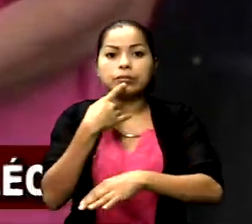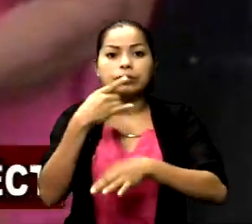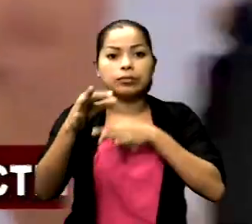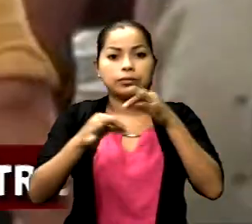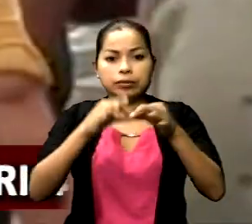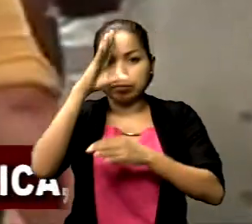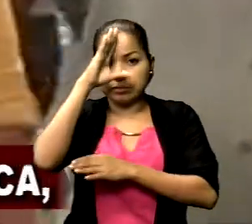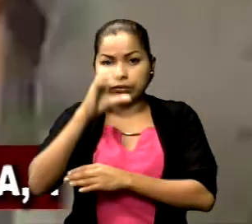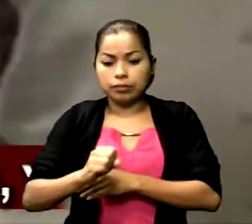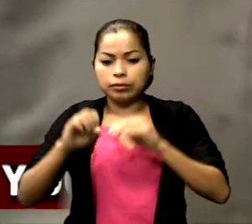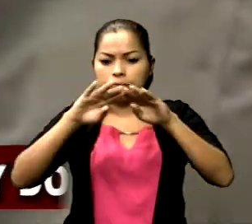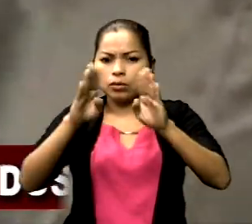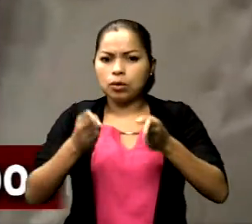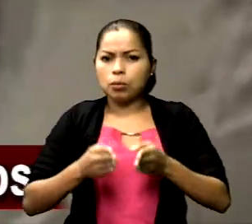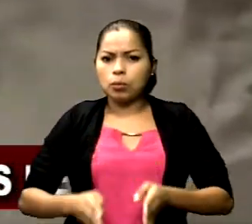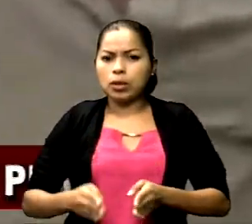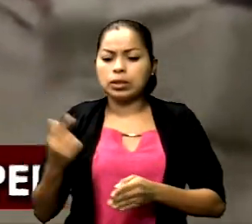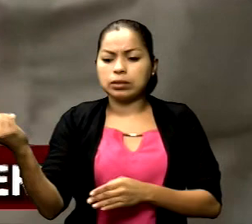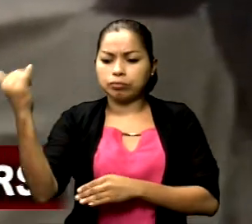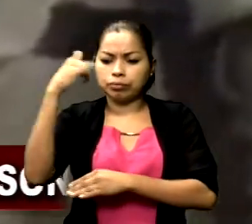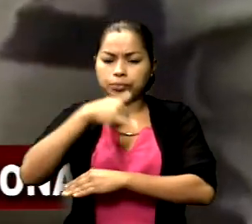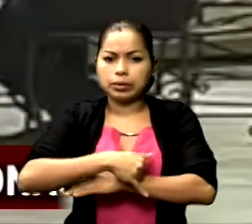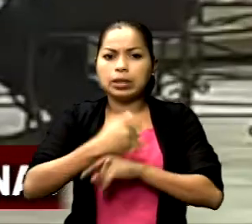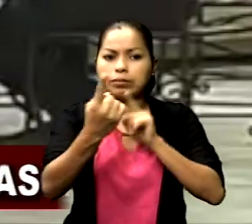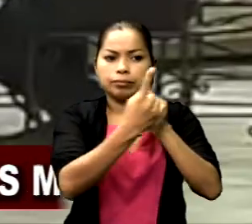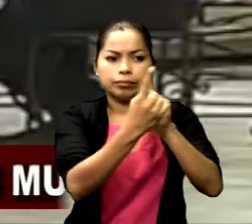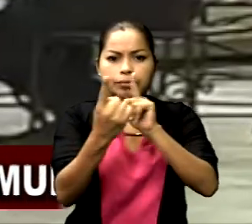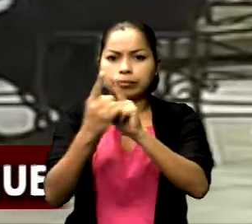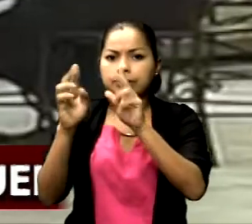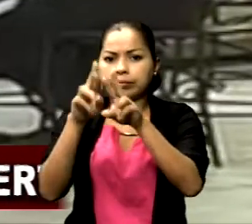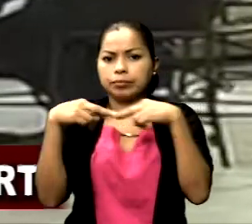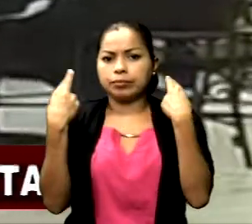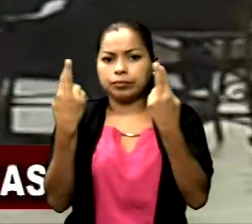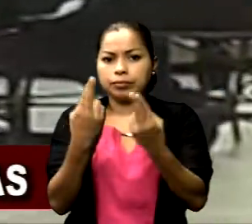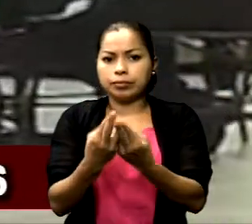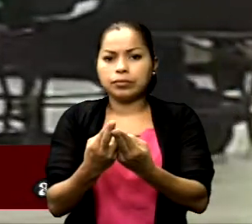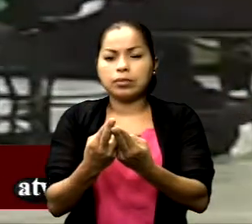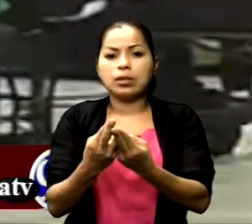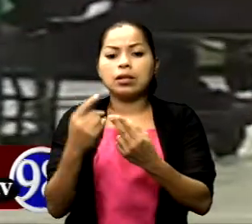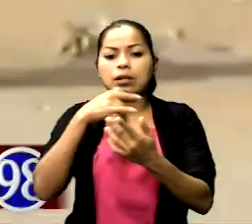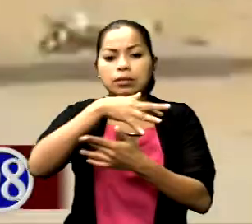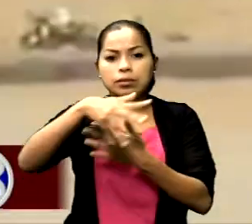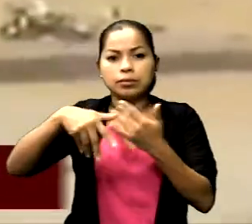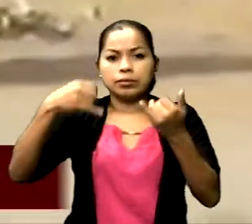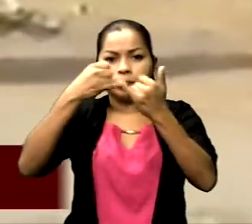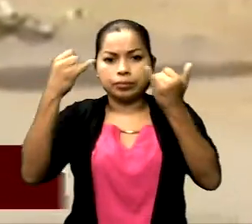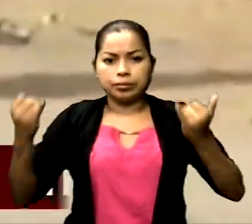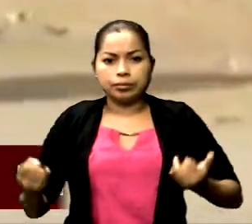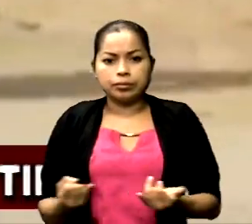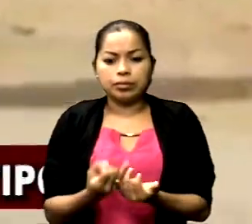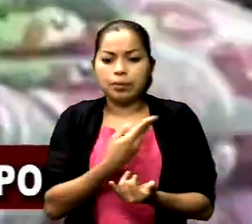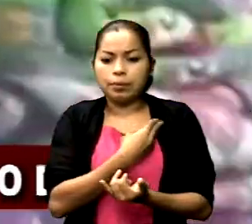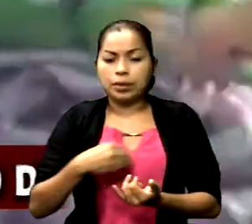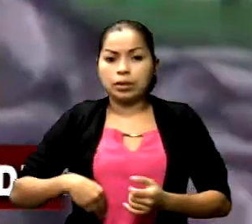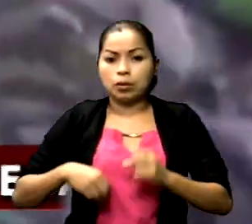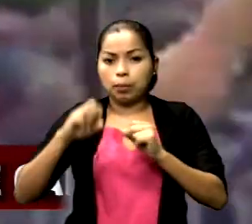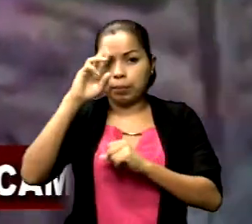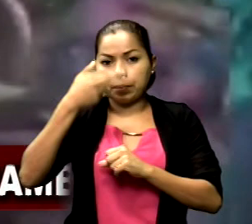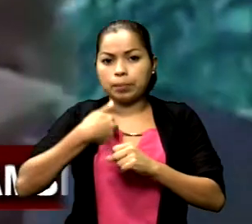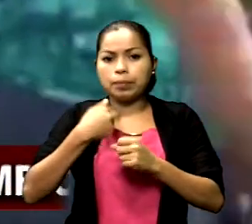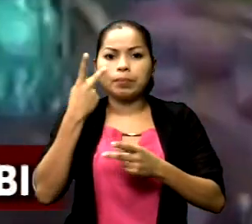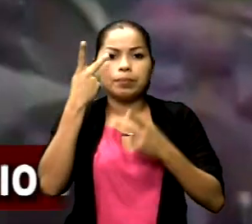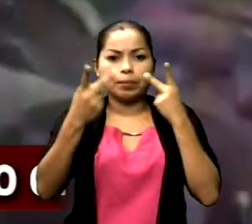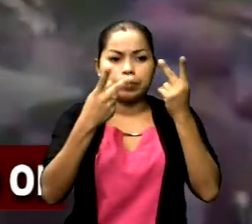que la embajadora australiana sostendrá reuniones con autoridades del Ministerio de Relaciones Exteriores y además visitará